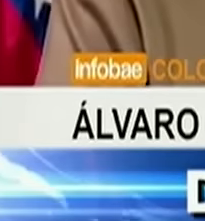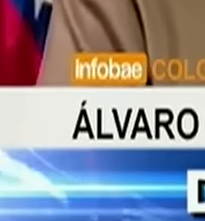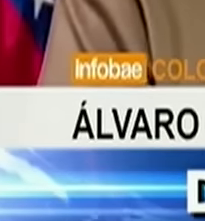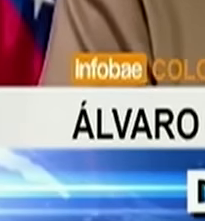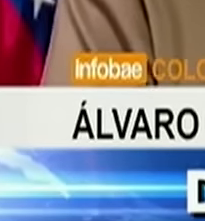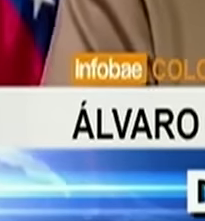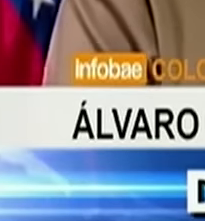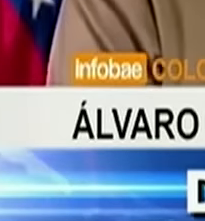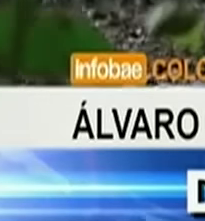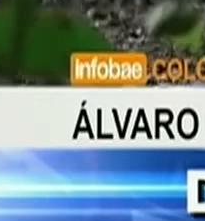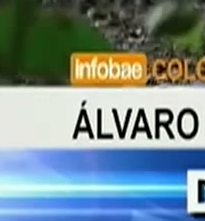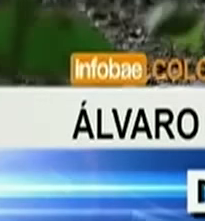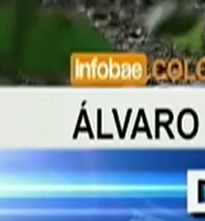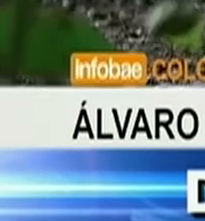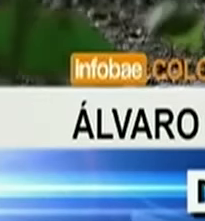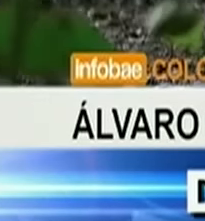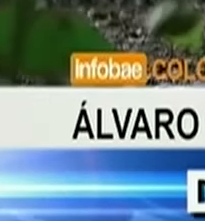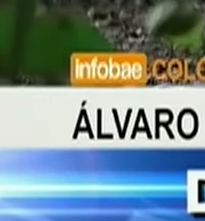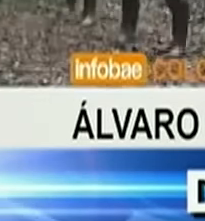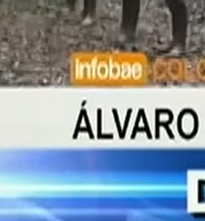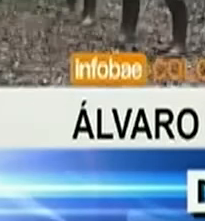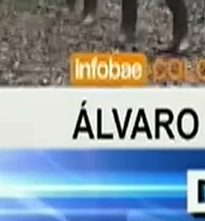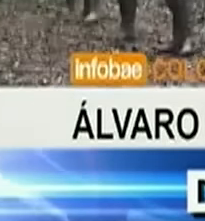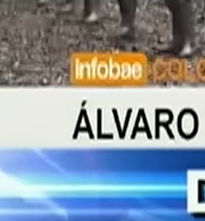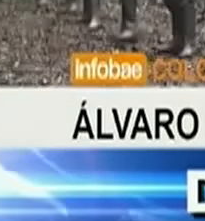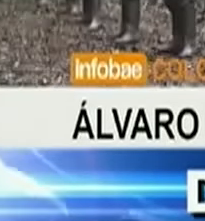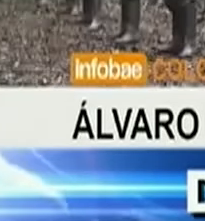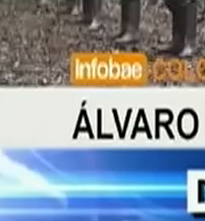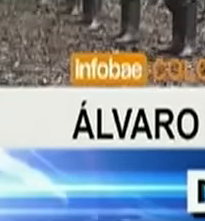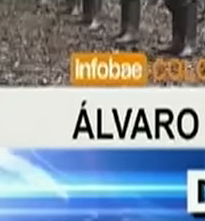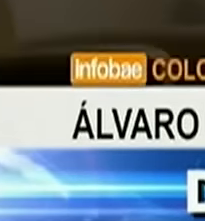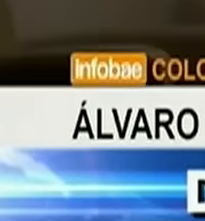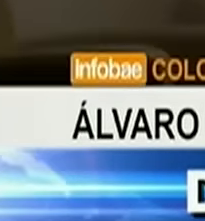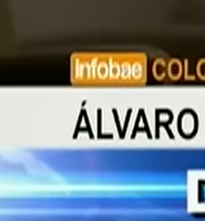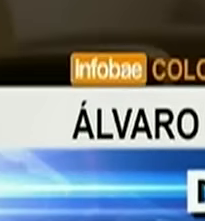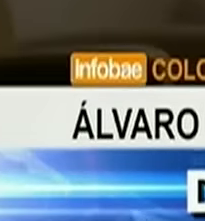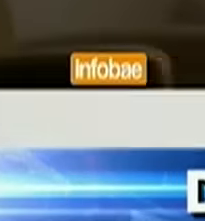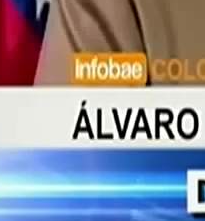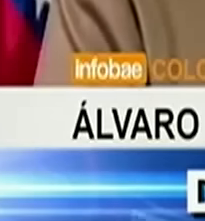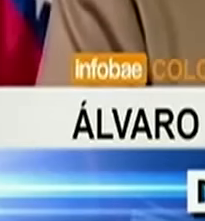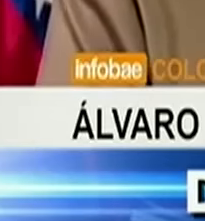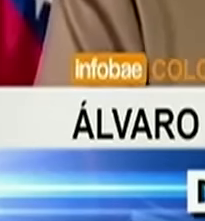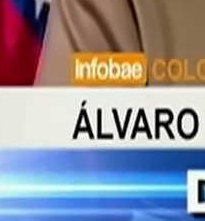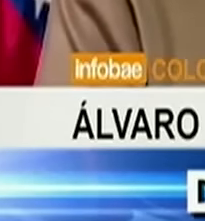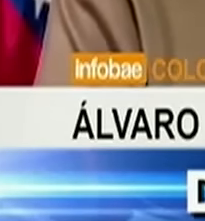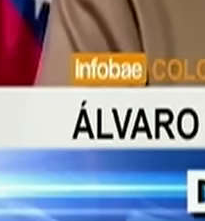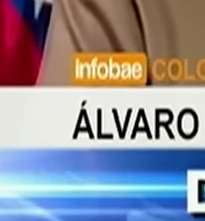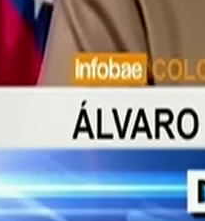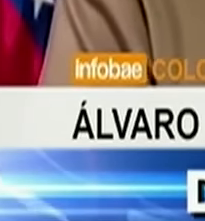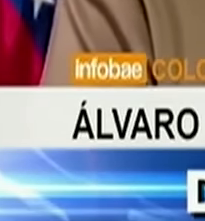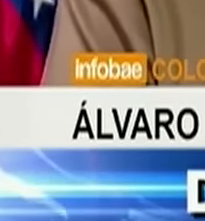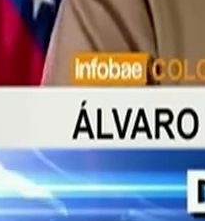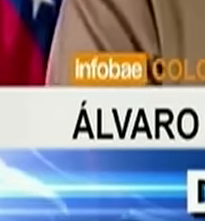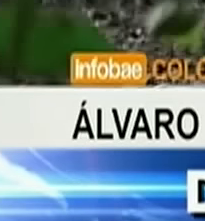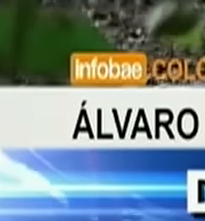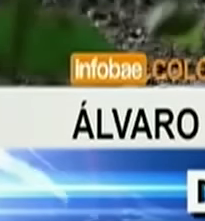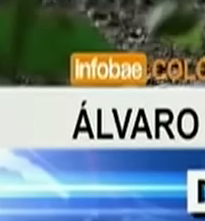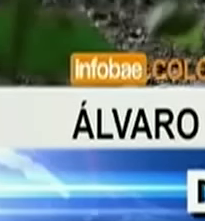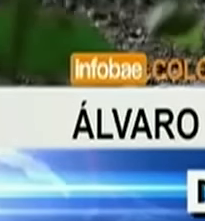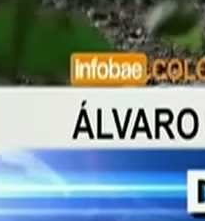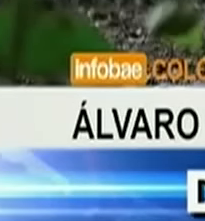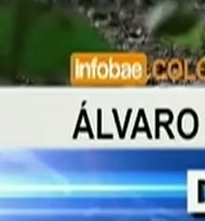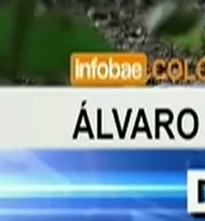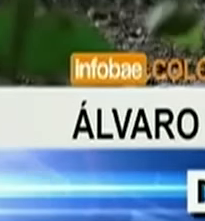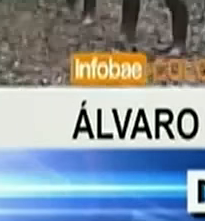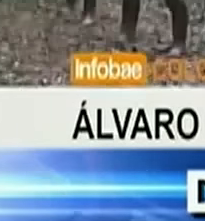las FARC. Así empieza la noticia, emisión